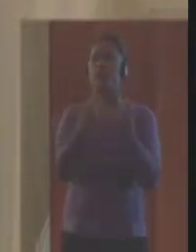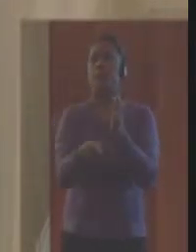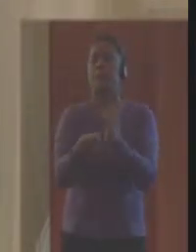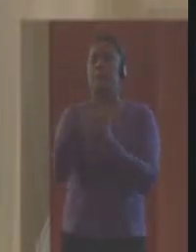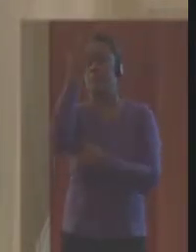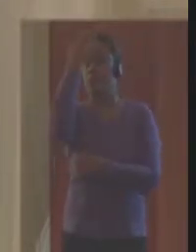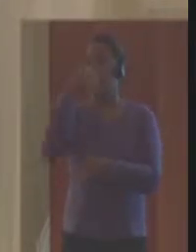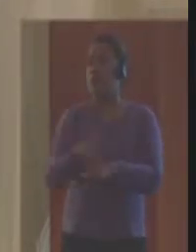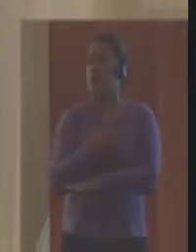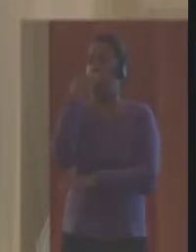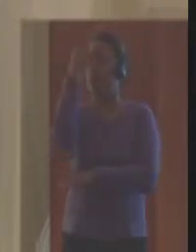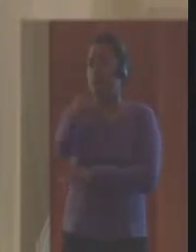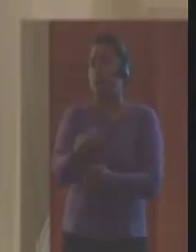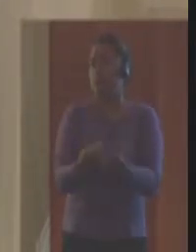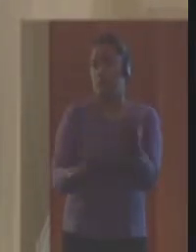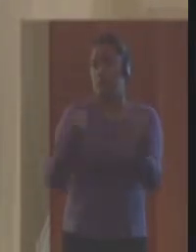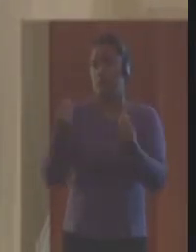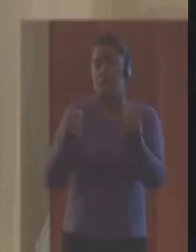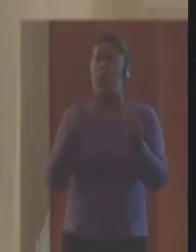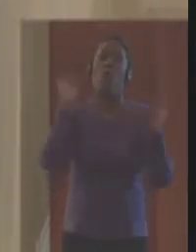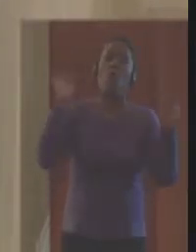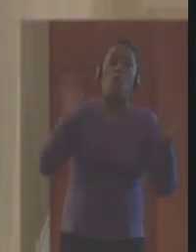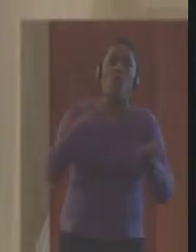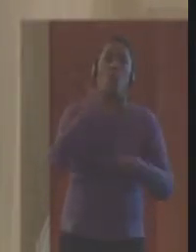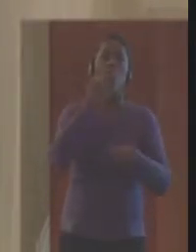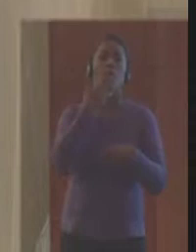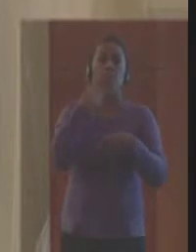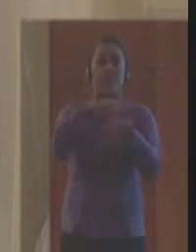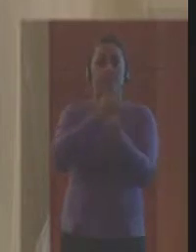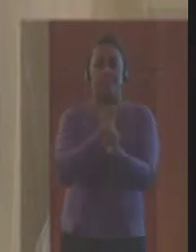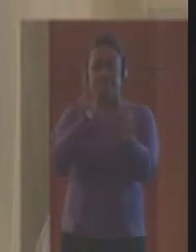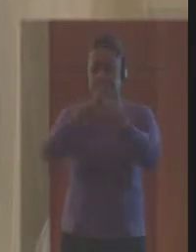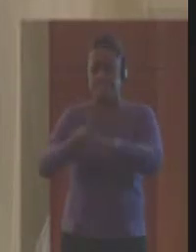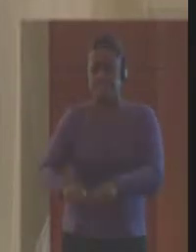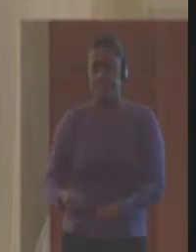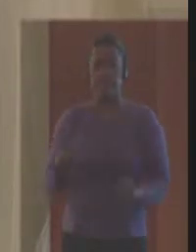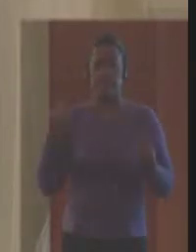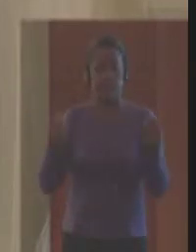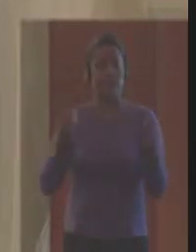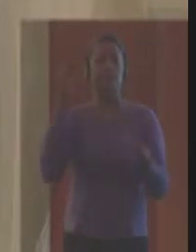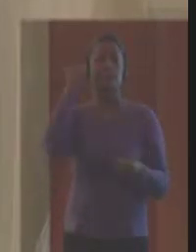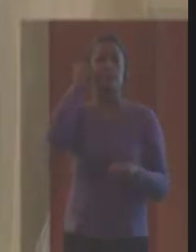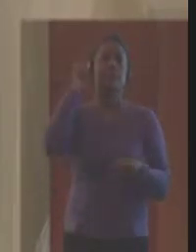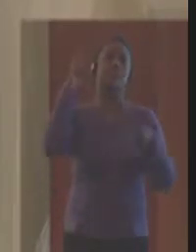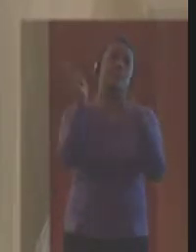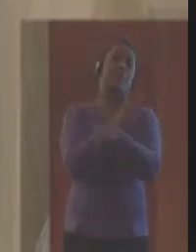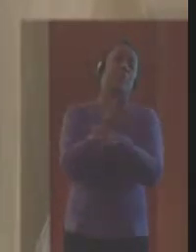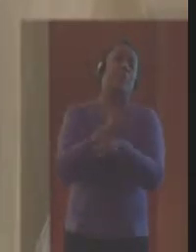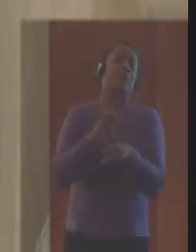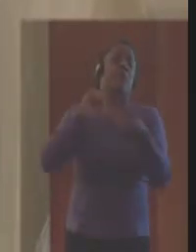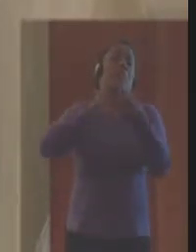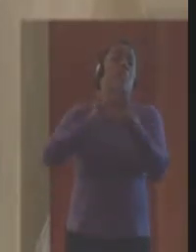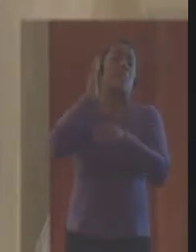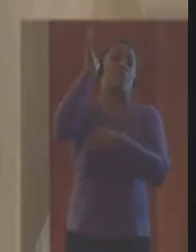la mitigación, o el tema de las obras que construimos sin pensar realmente en el riesgo futuro. Si unimos con el cambio